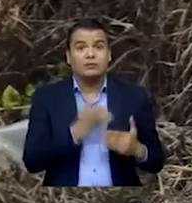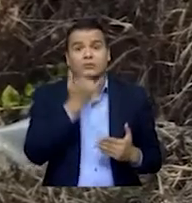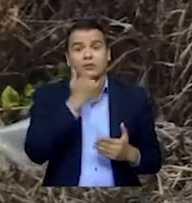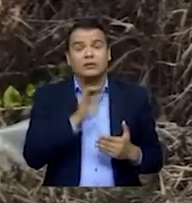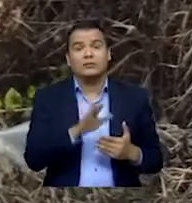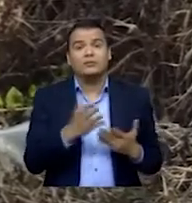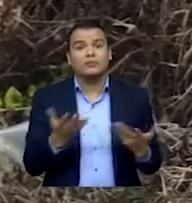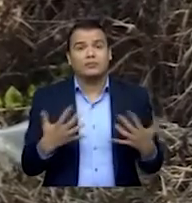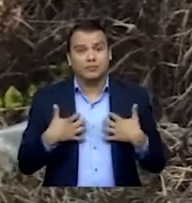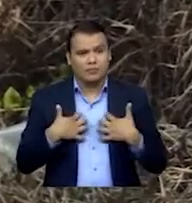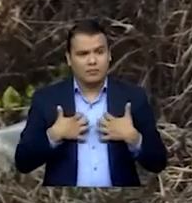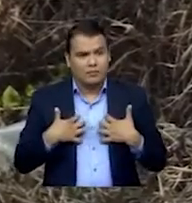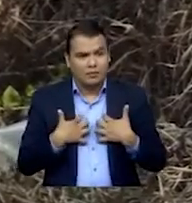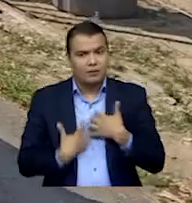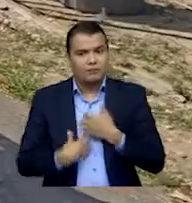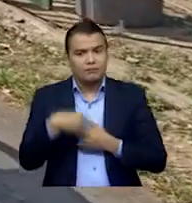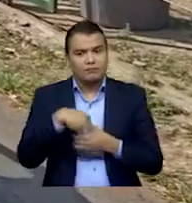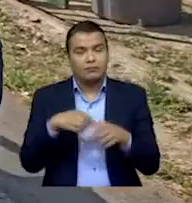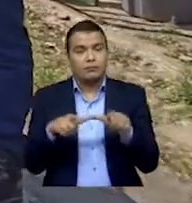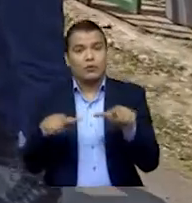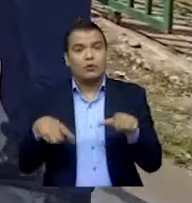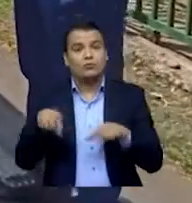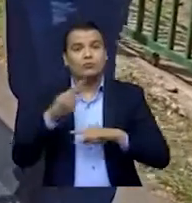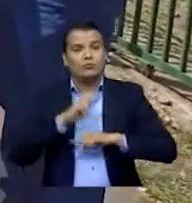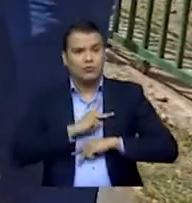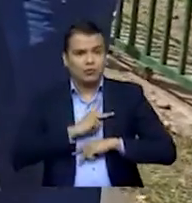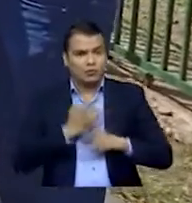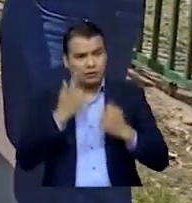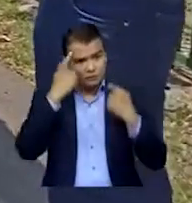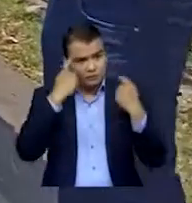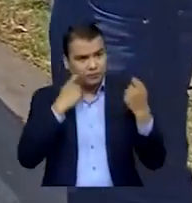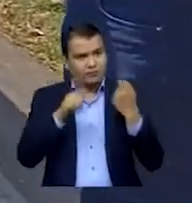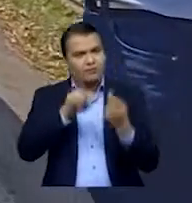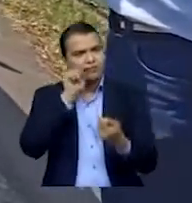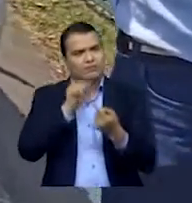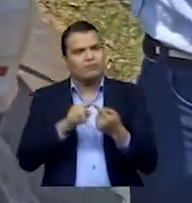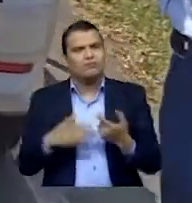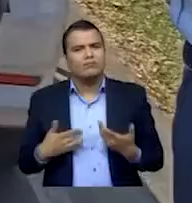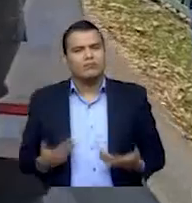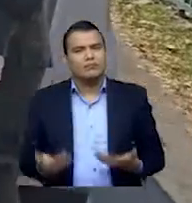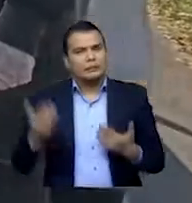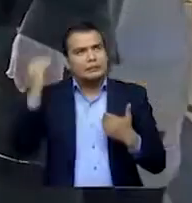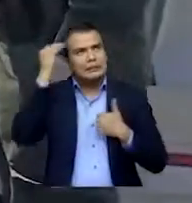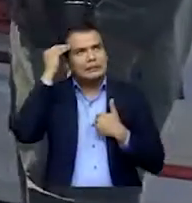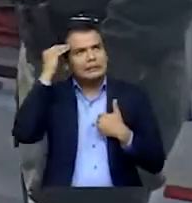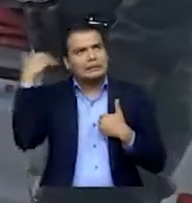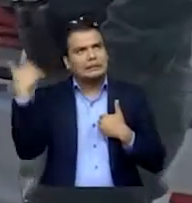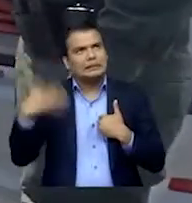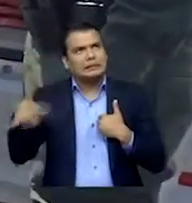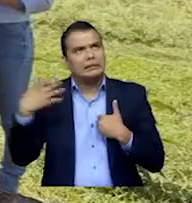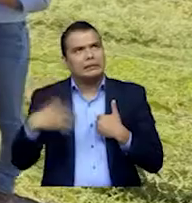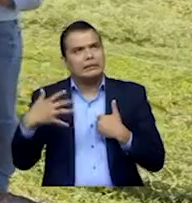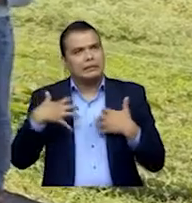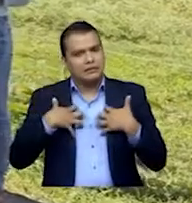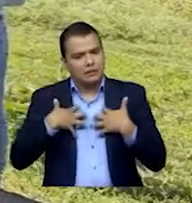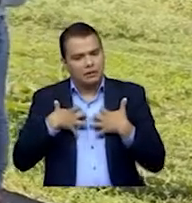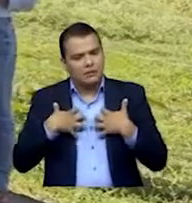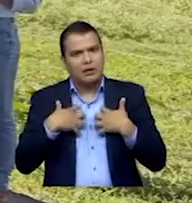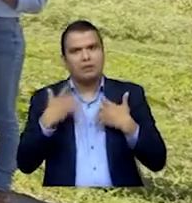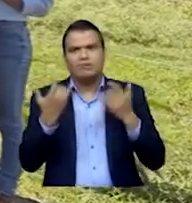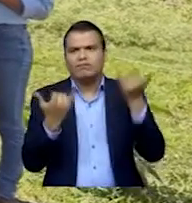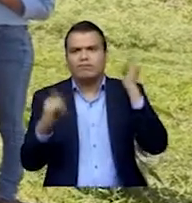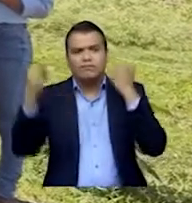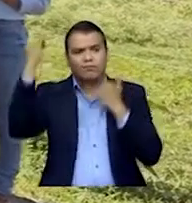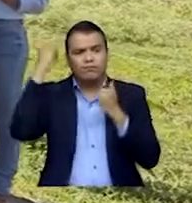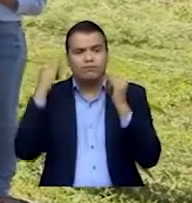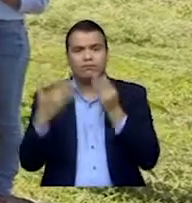animales tienen que estar en su hábitat esta iniciativa busca controlar y crear mayor conciencia sobre el respeto por la flora y la fauna silvestre